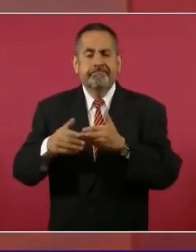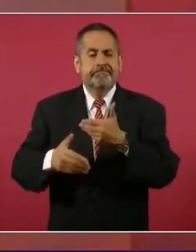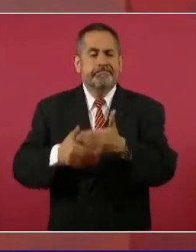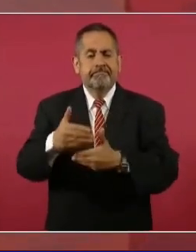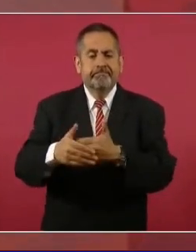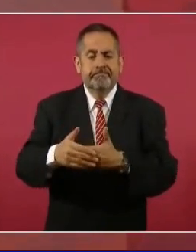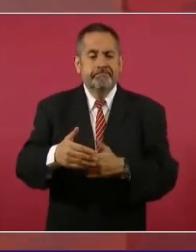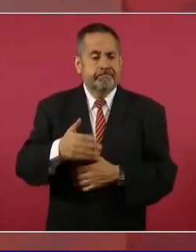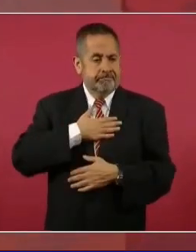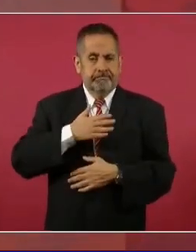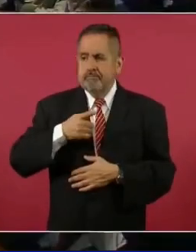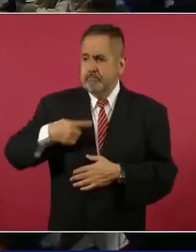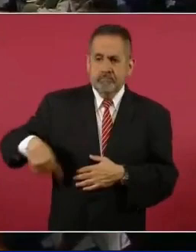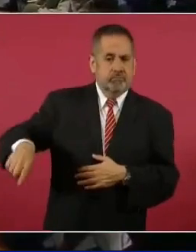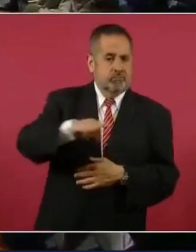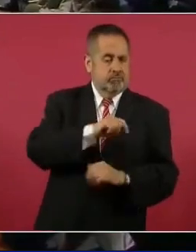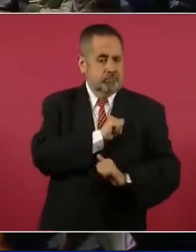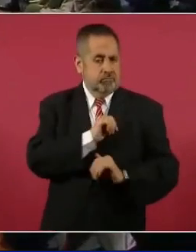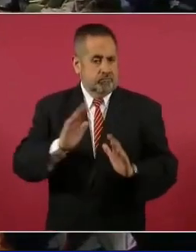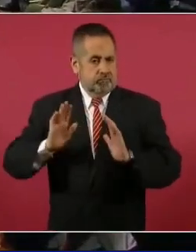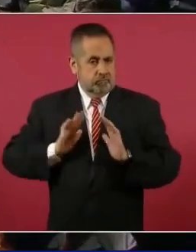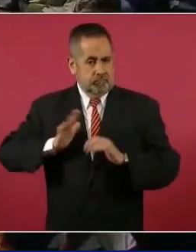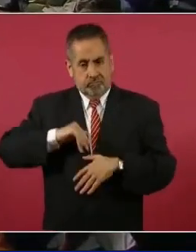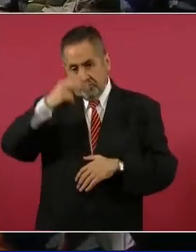nuestro ejército,